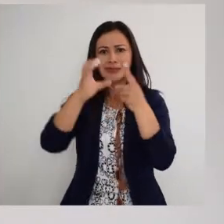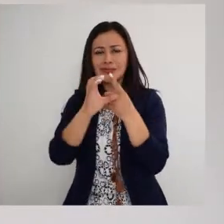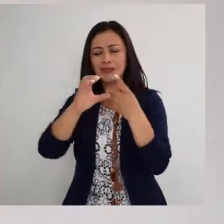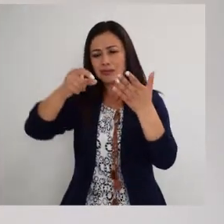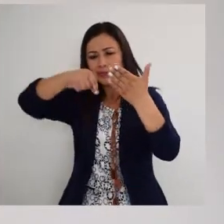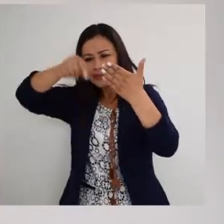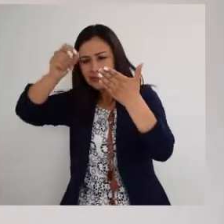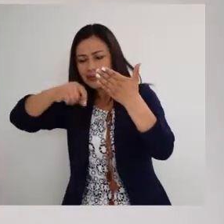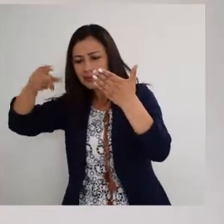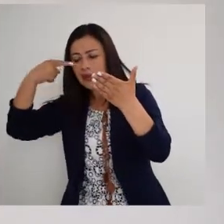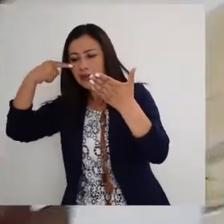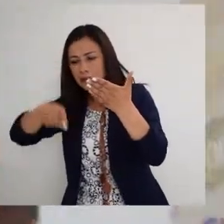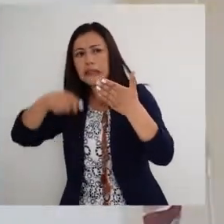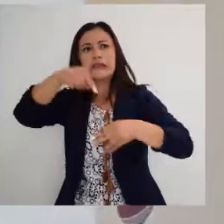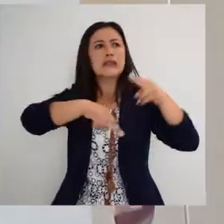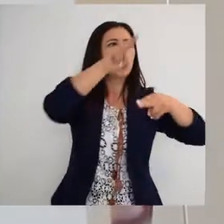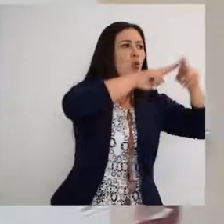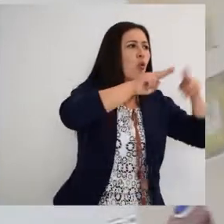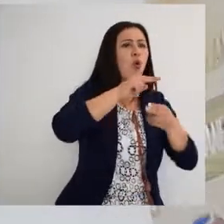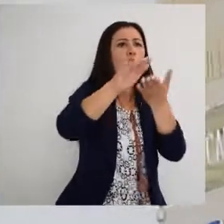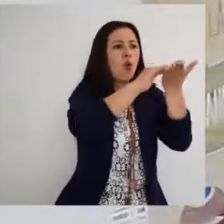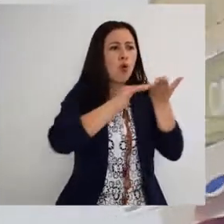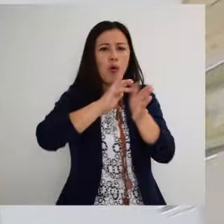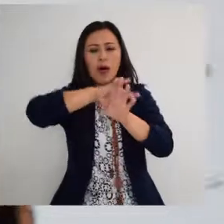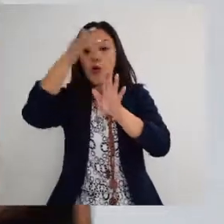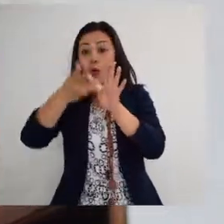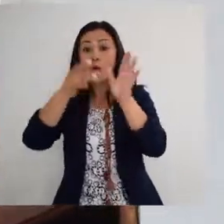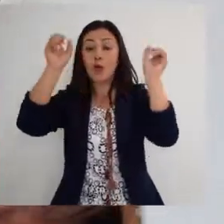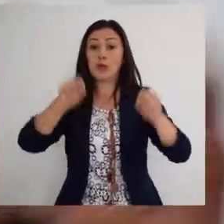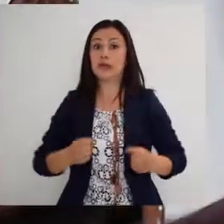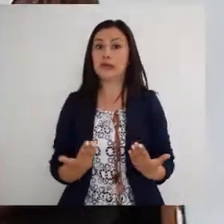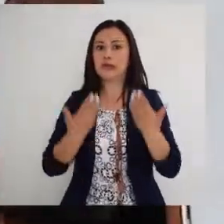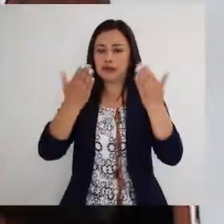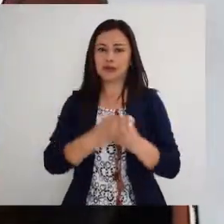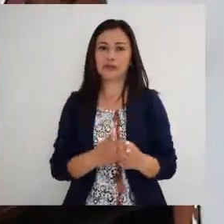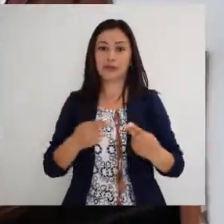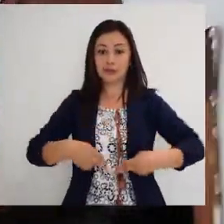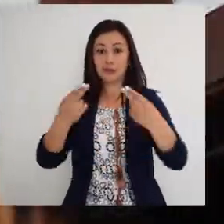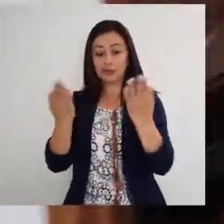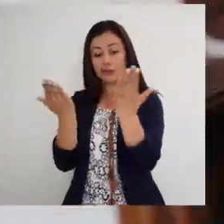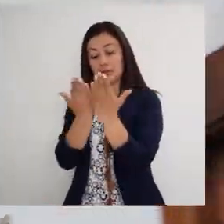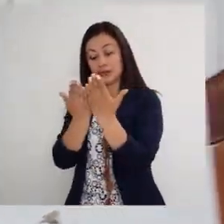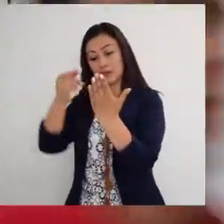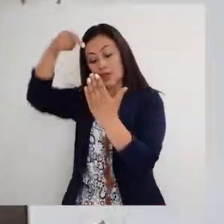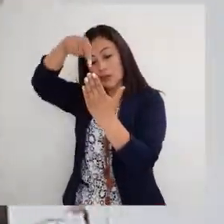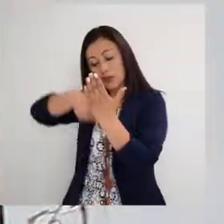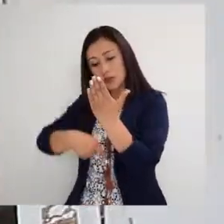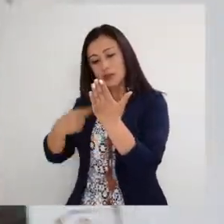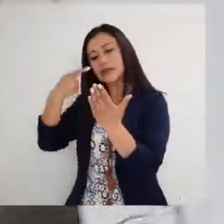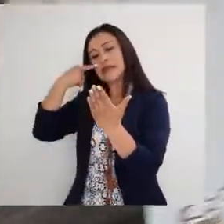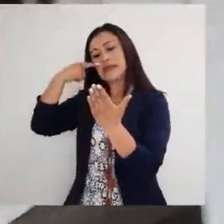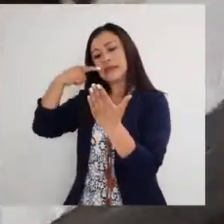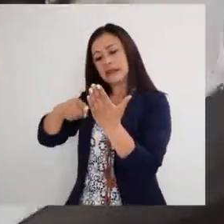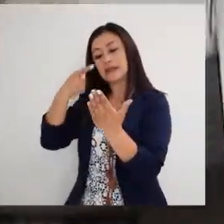allí importantes, en amoblamiento también somos fuertes, en infraestructura. Este estudio que se ha presentado